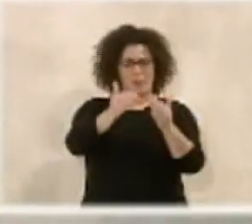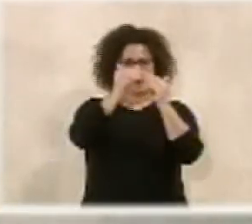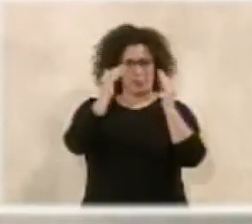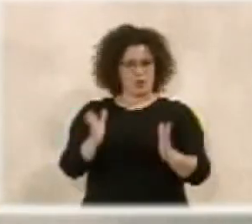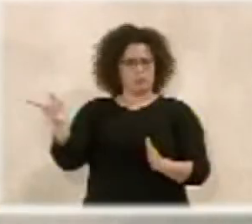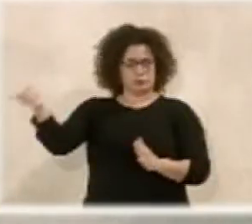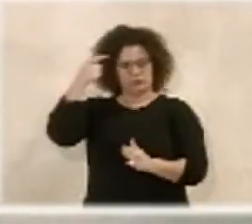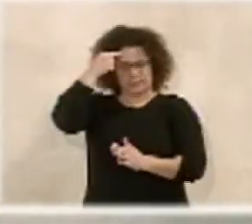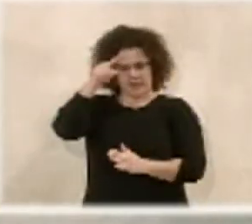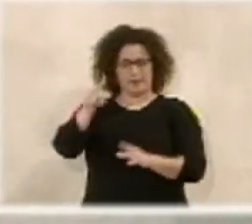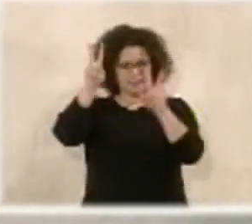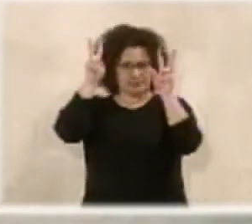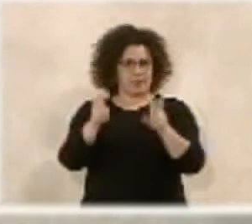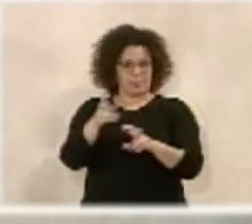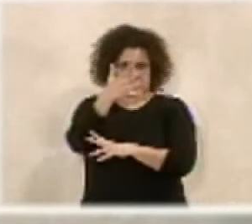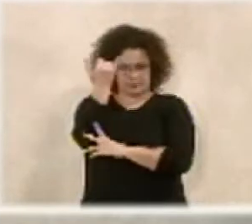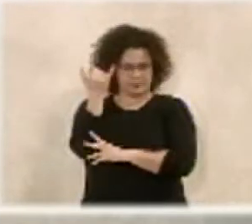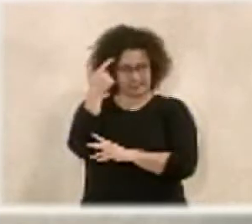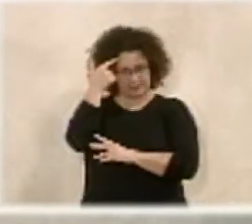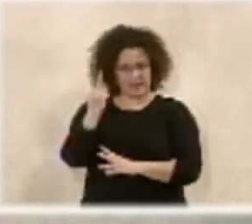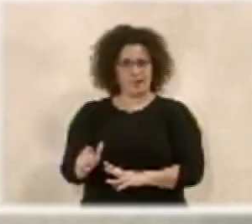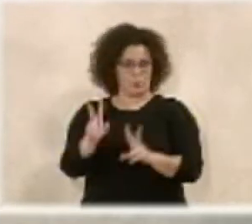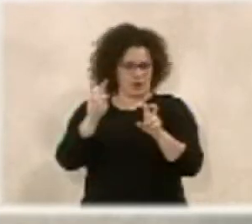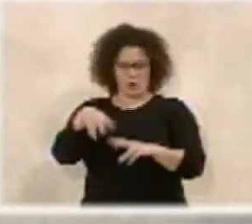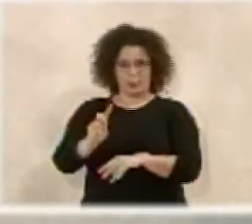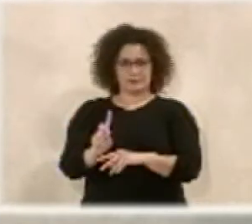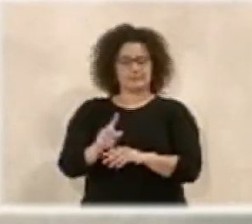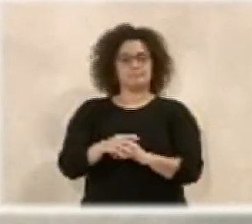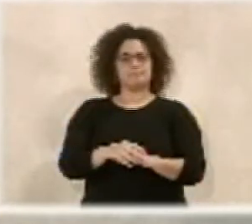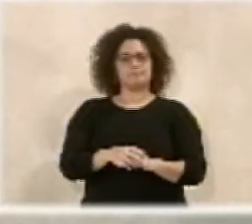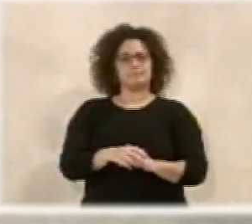eres conocedor de ello, ¿no? O sea, eso no es nuevo.